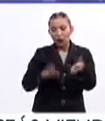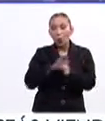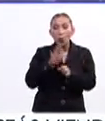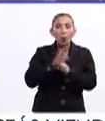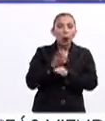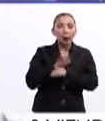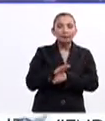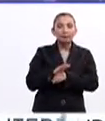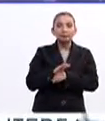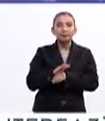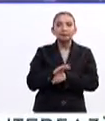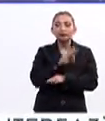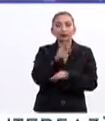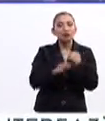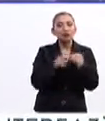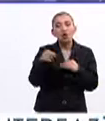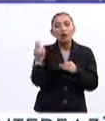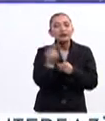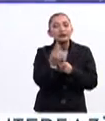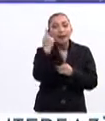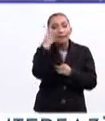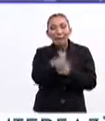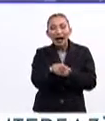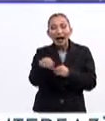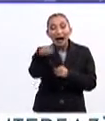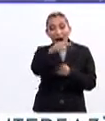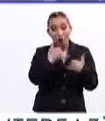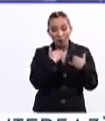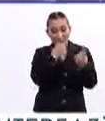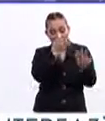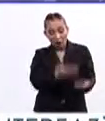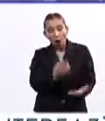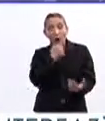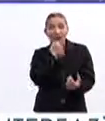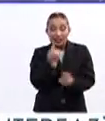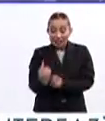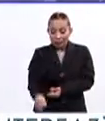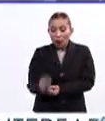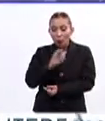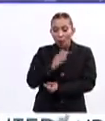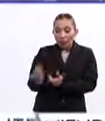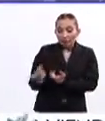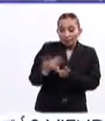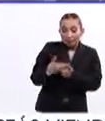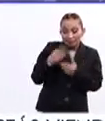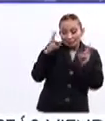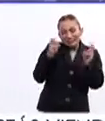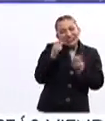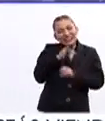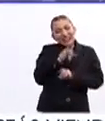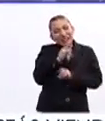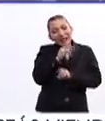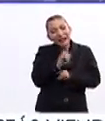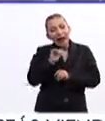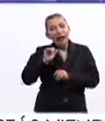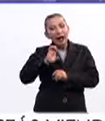cuáles son todo lo necesario para que un joven o un niño pueda adentrarse al tema de la ingeniería